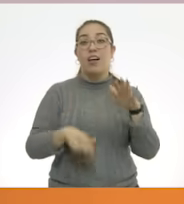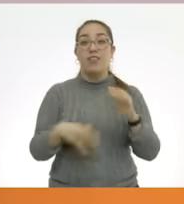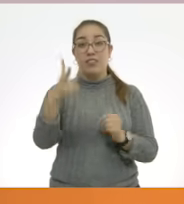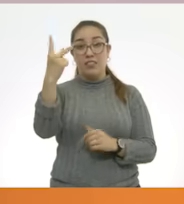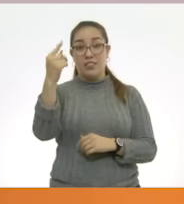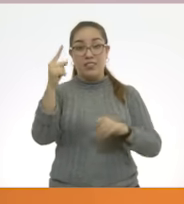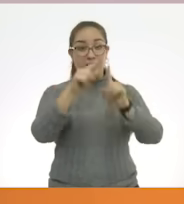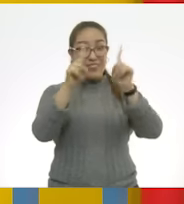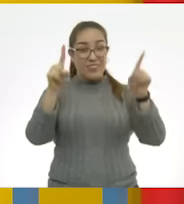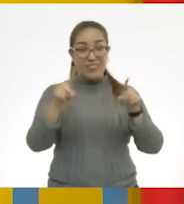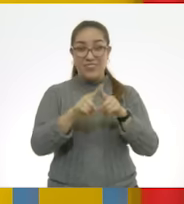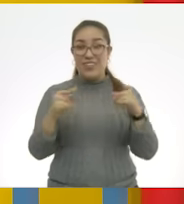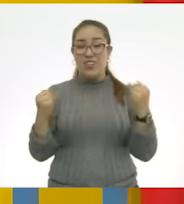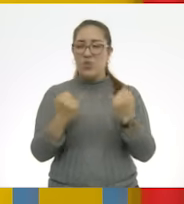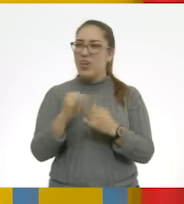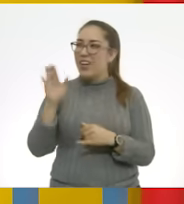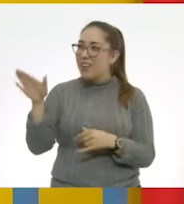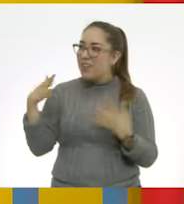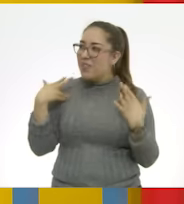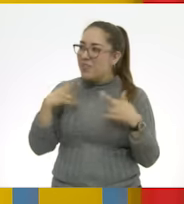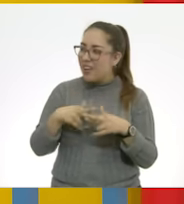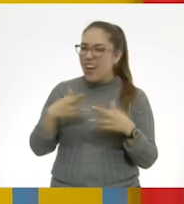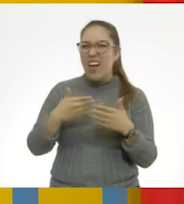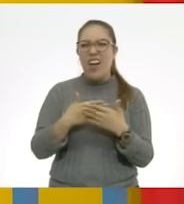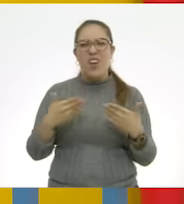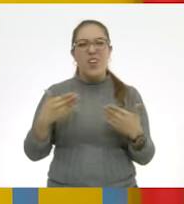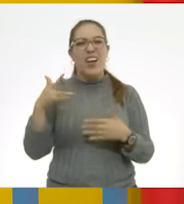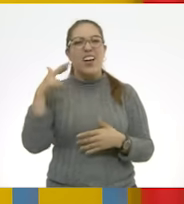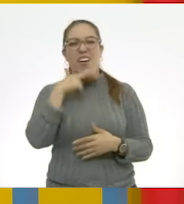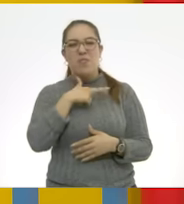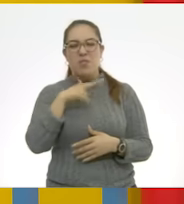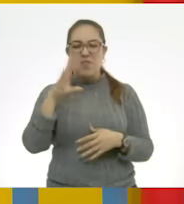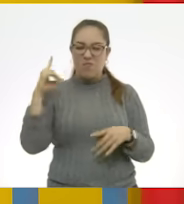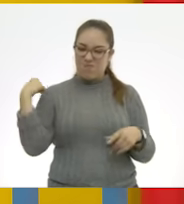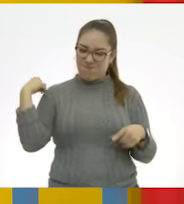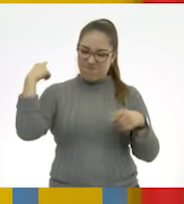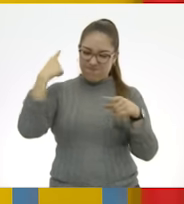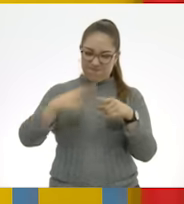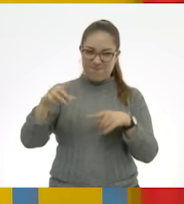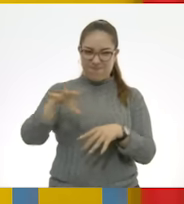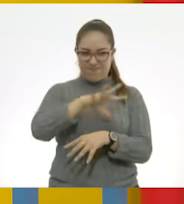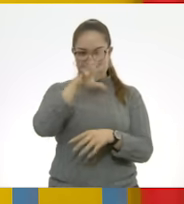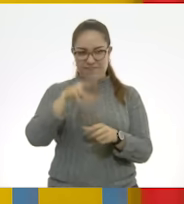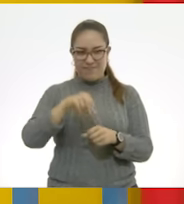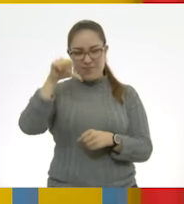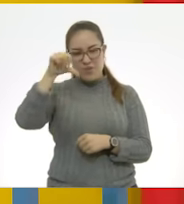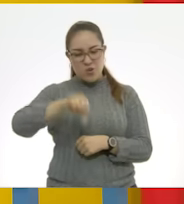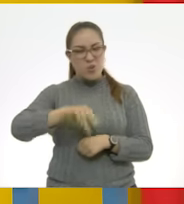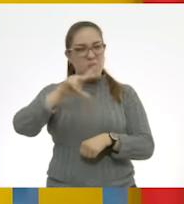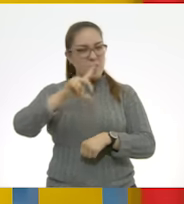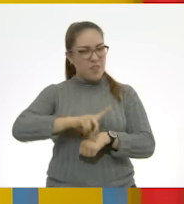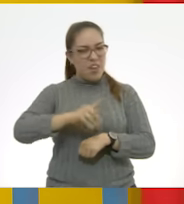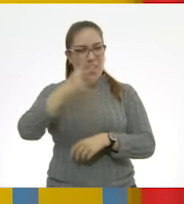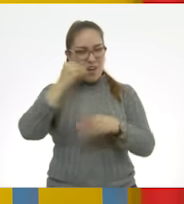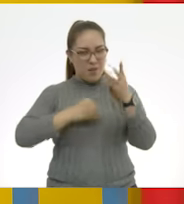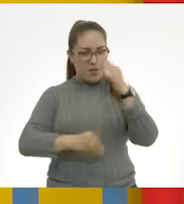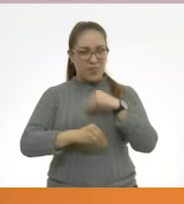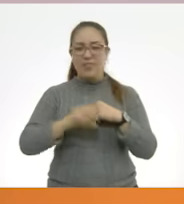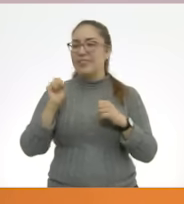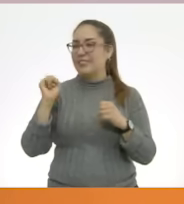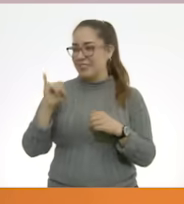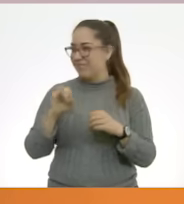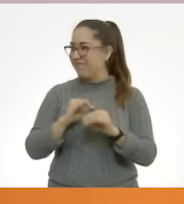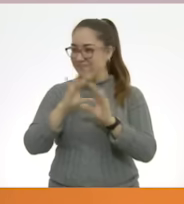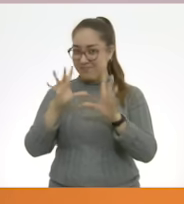canal. Profe, ¿qué tal si hacemos un rápido resumen de todas las estrategias que aprendimos el día de hoy? Porque fueron varias. Claro que